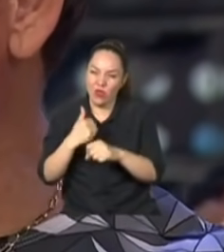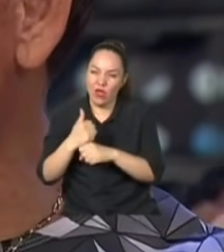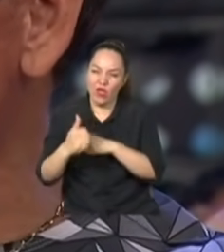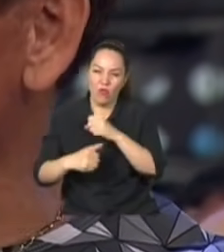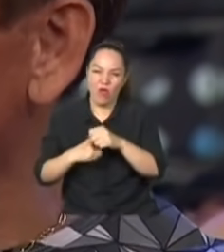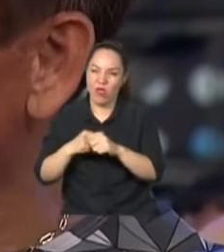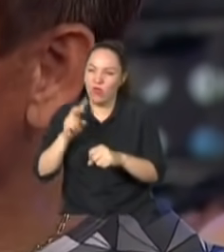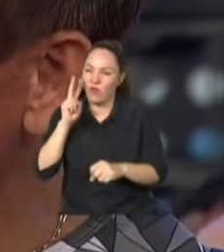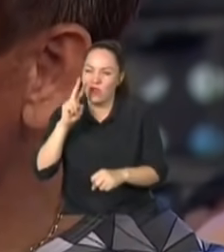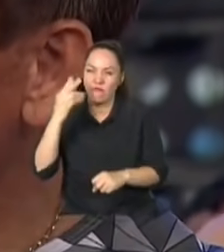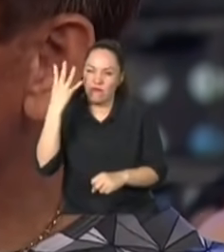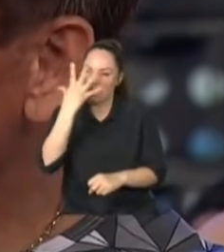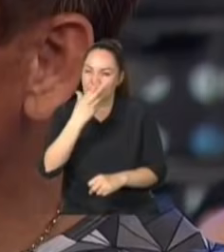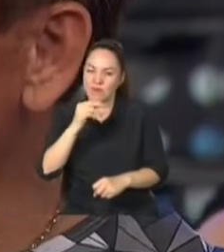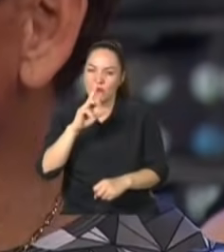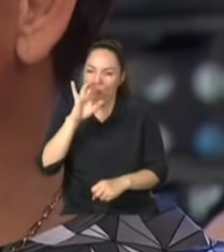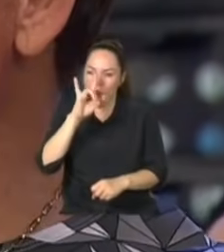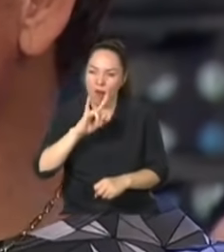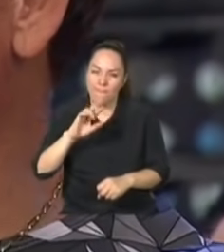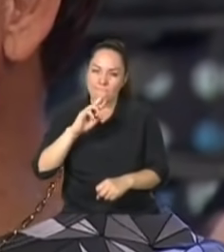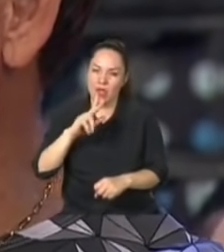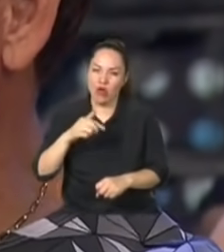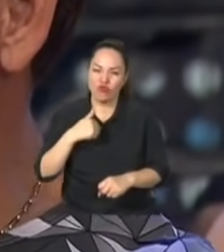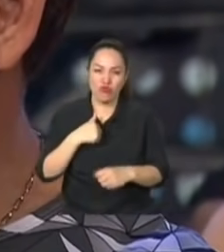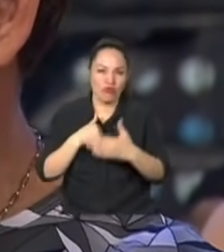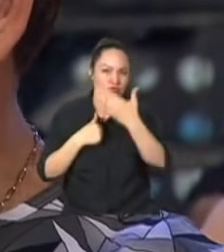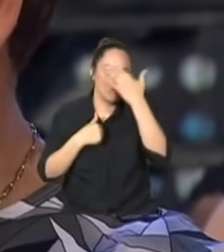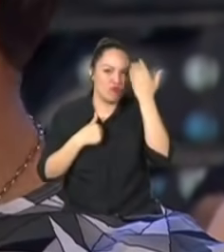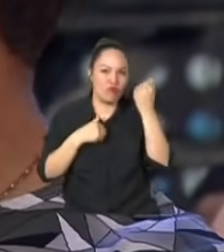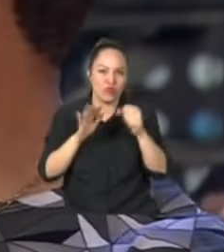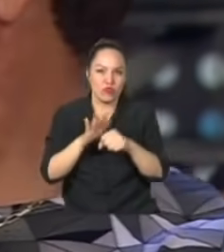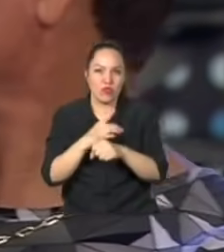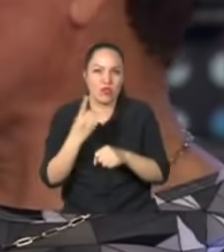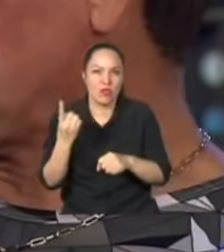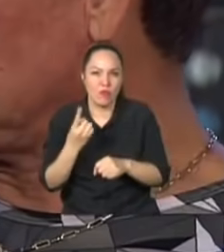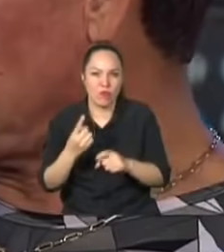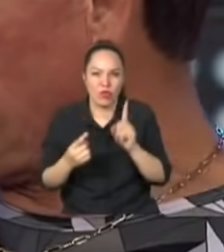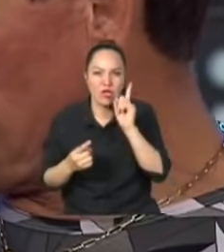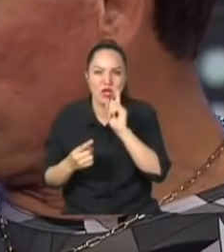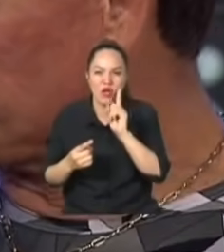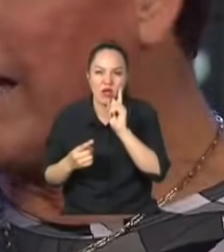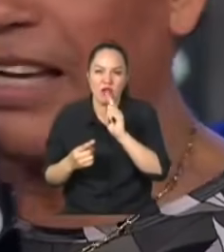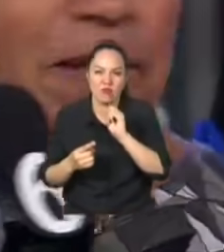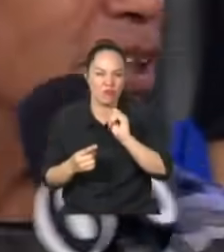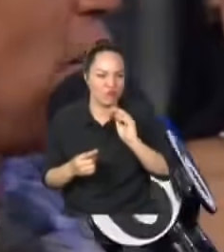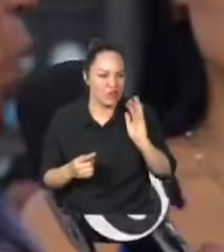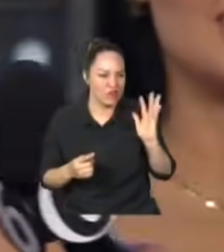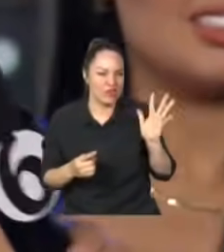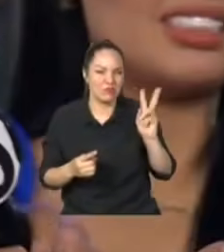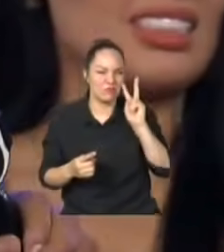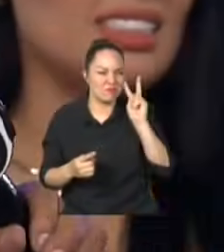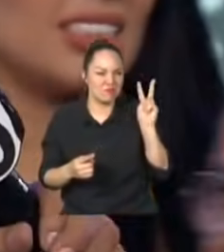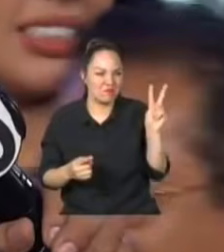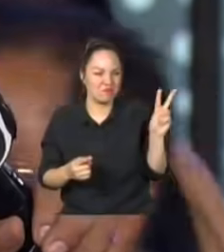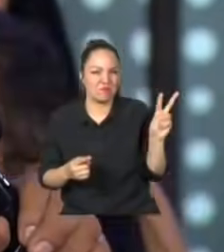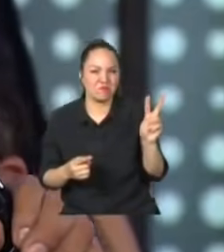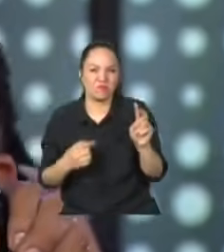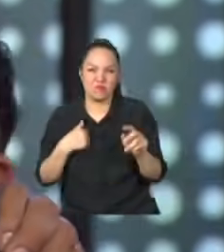Estás más bello que nunca. Yo no sé por qué las mujeres de aquí, por eso veo yo tantas veces, y lo voy a